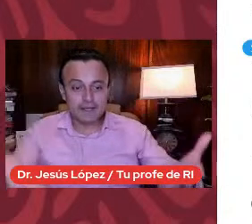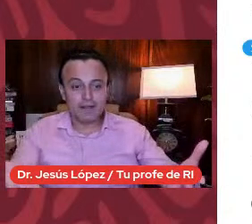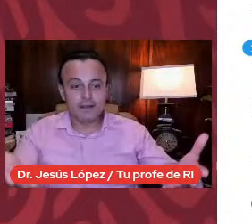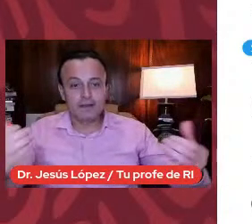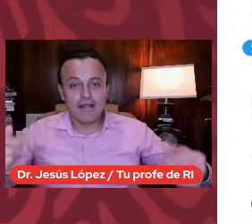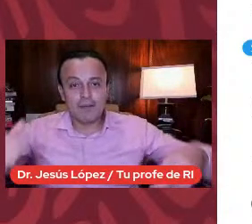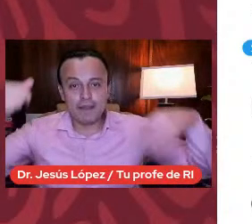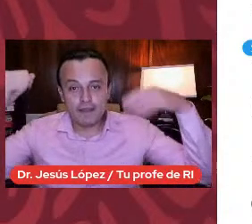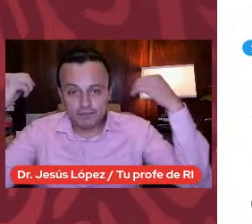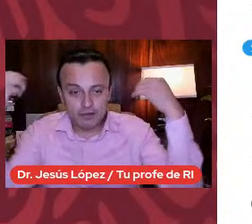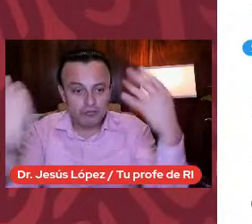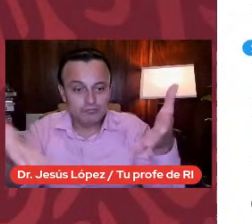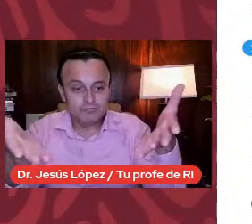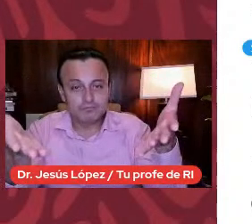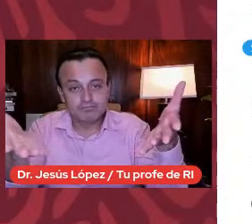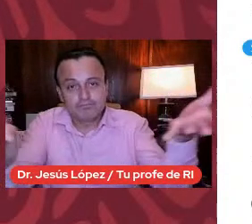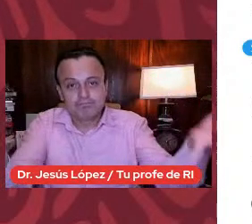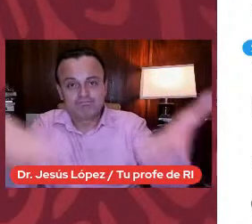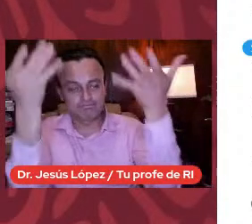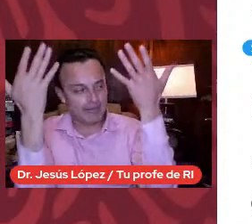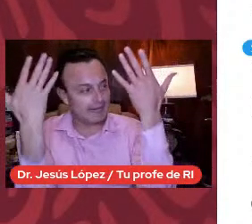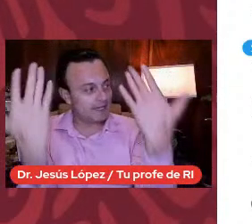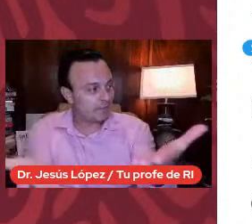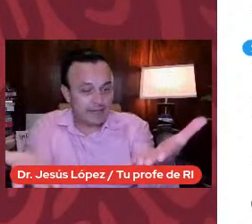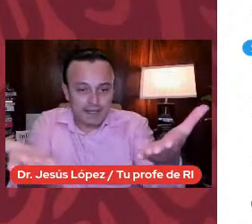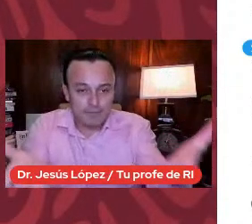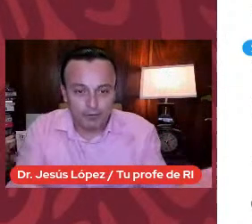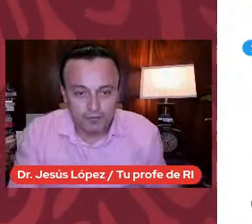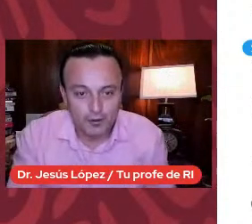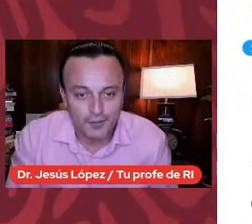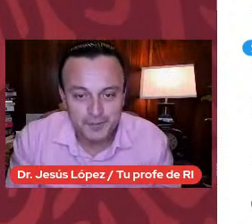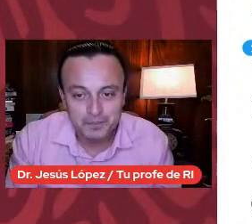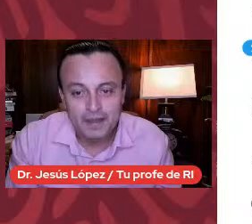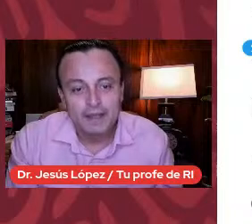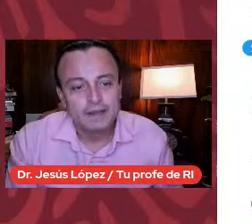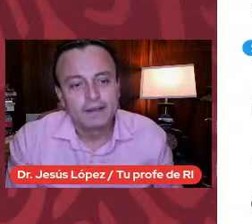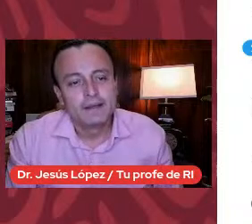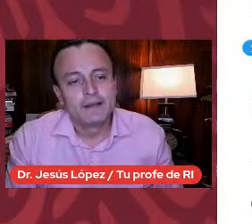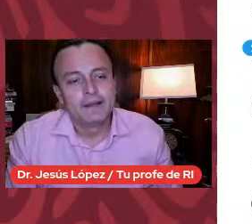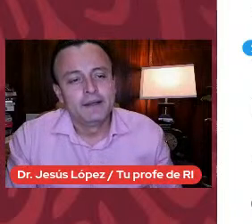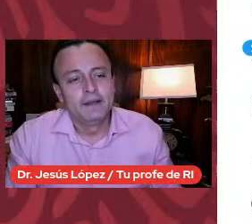Como dice Cavi, ¿no? Que alguien explique, por favor.